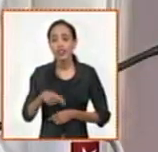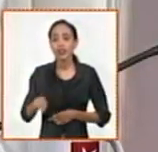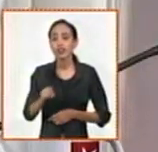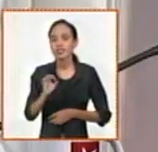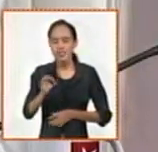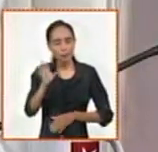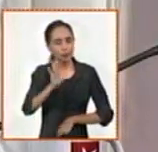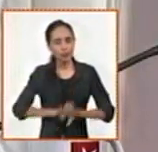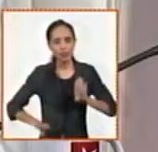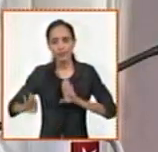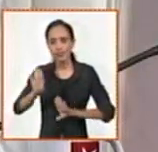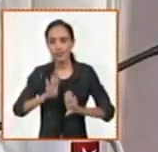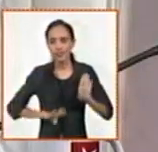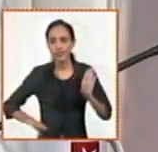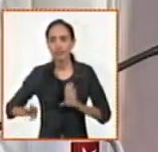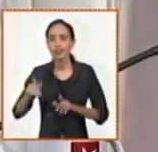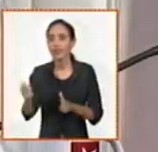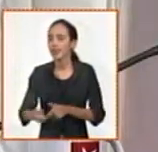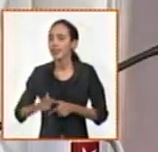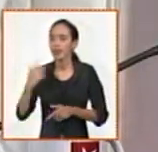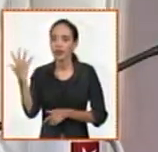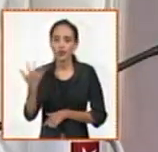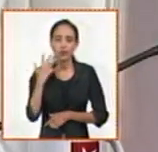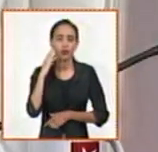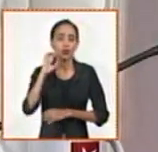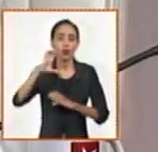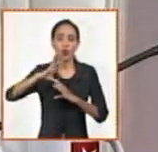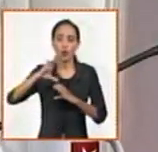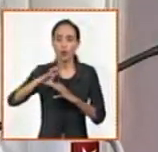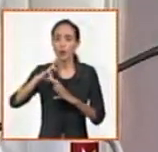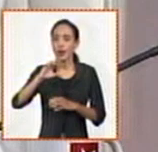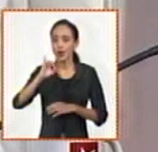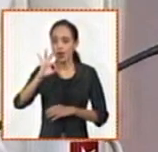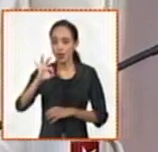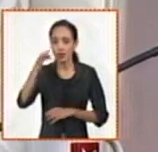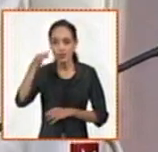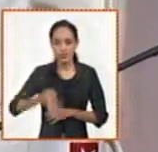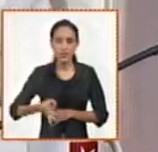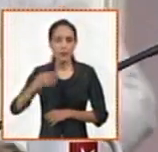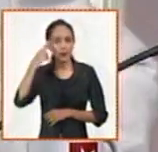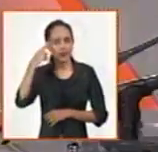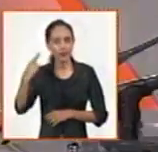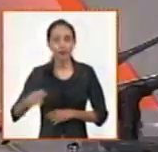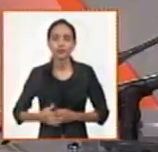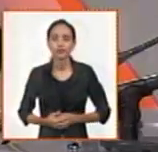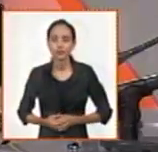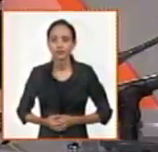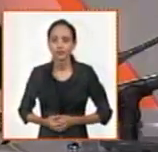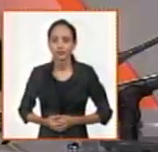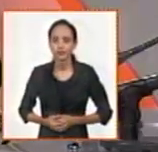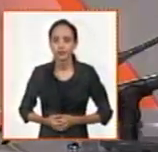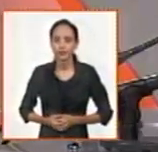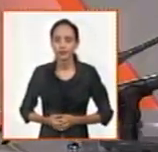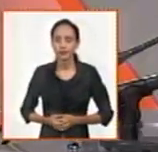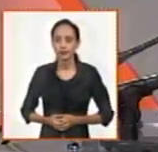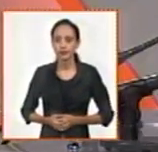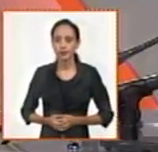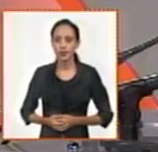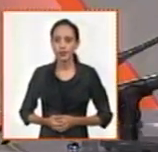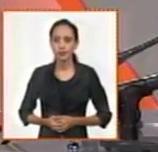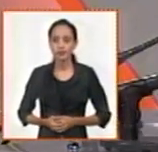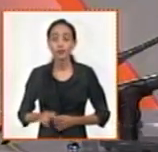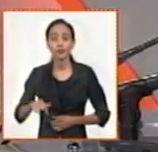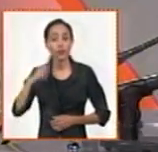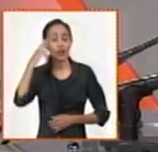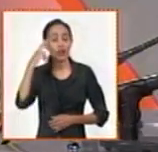un defensor de la agroecología desde la Cumbre de Río y siempre lo tenemos muy presente. Por favor, lo recuerdo en